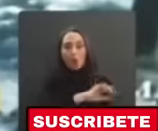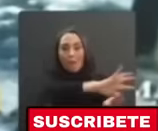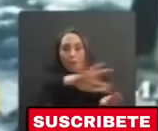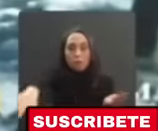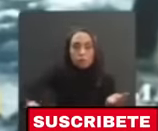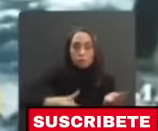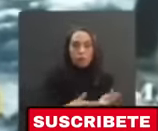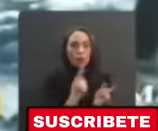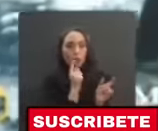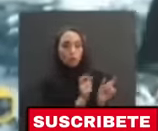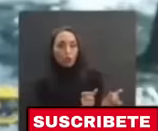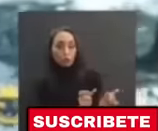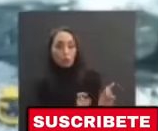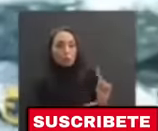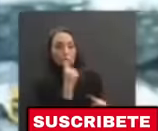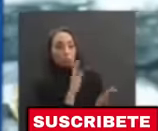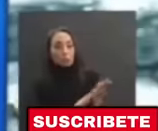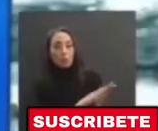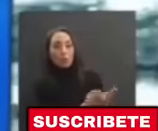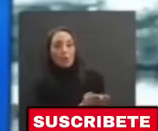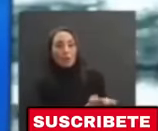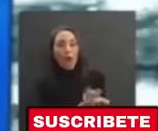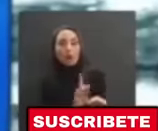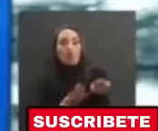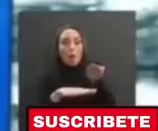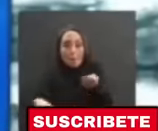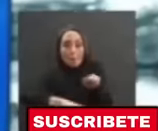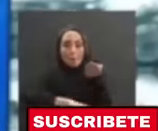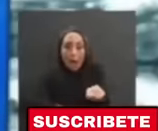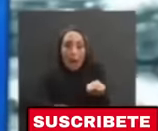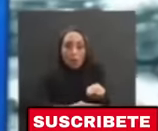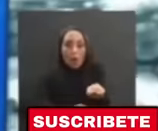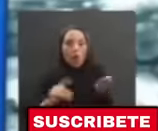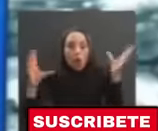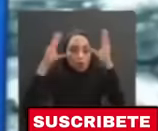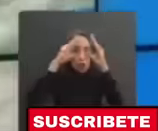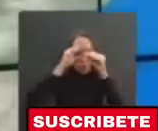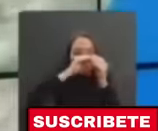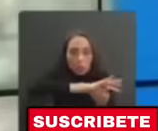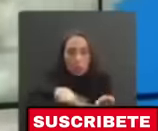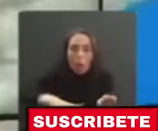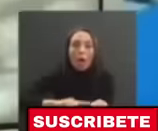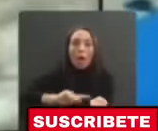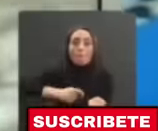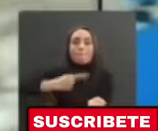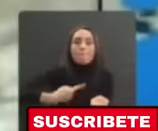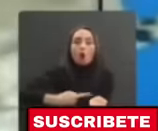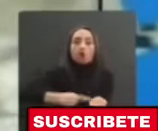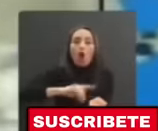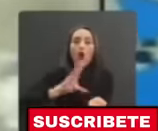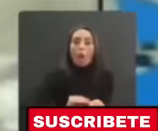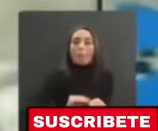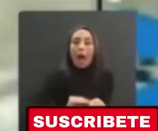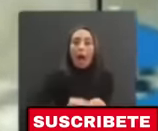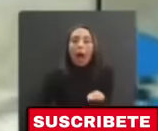para monitorear esto, nosotros lo primero que verificamos es que estas naves no se detengan, porque el método de pesca es pescar de noche y detener la nave. Aquí vimos en los monitores